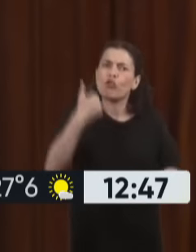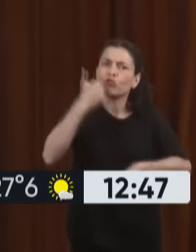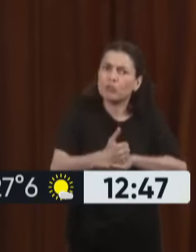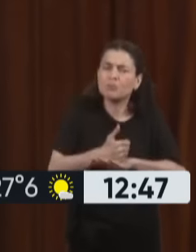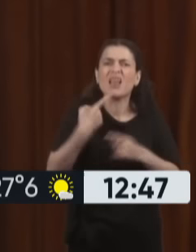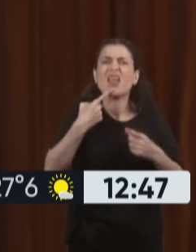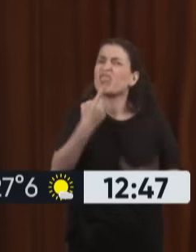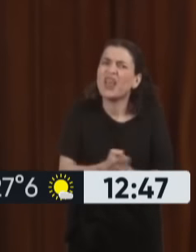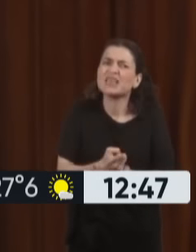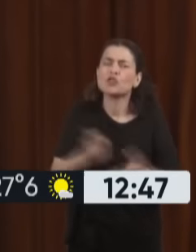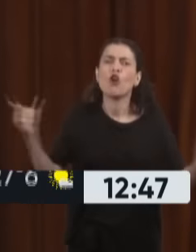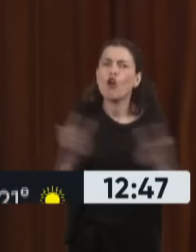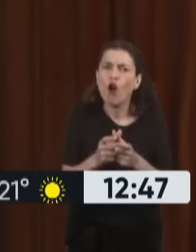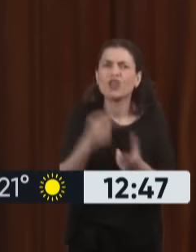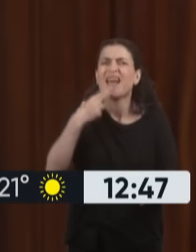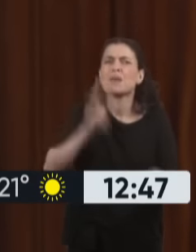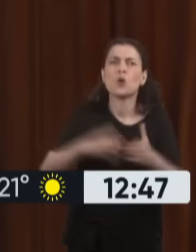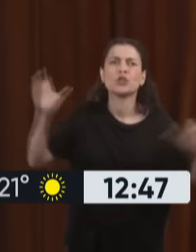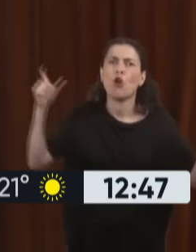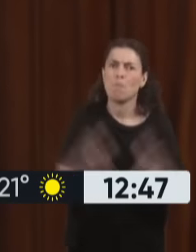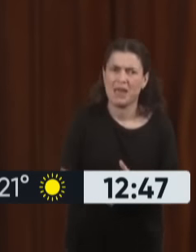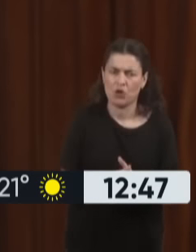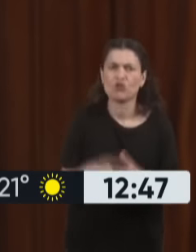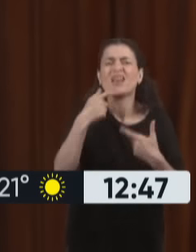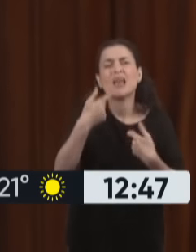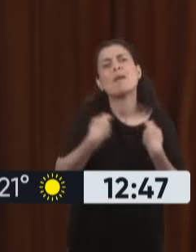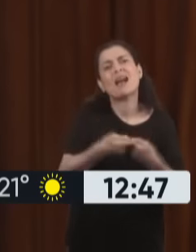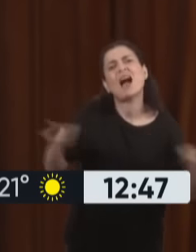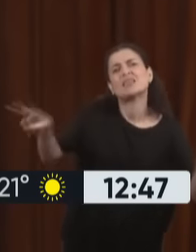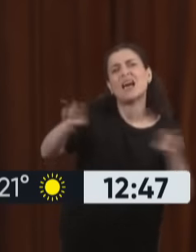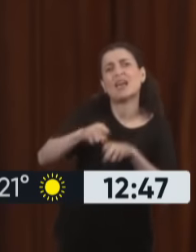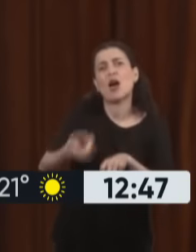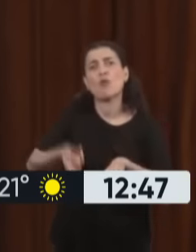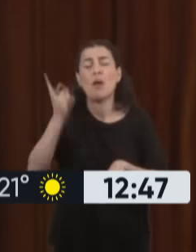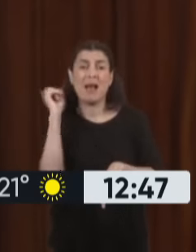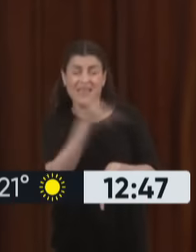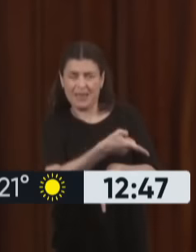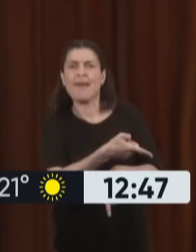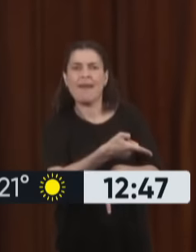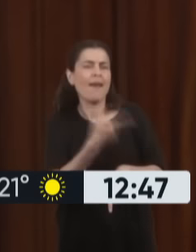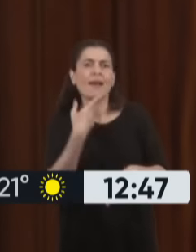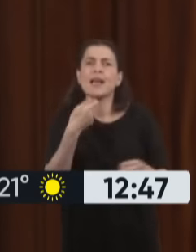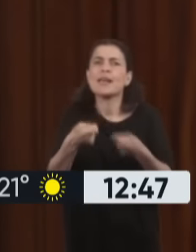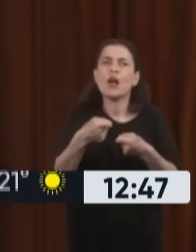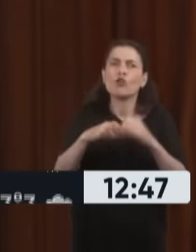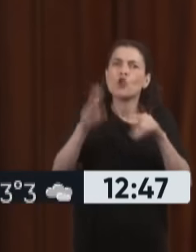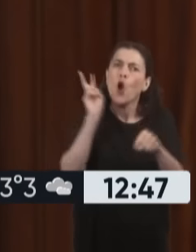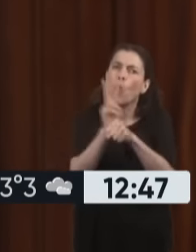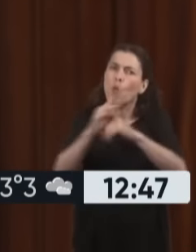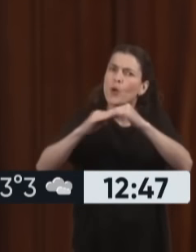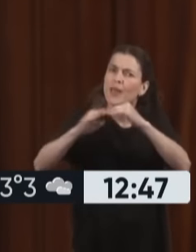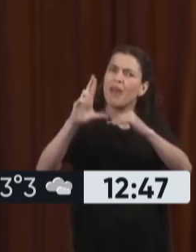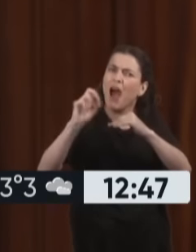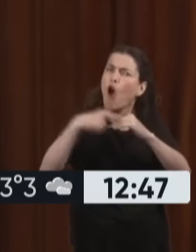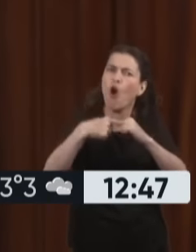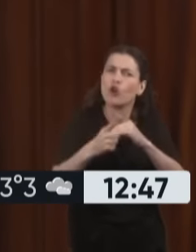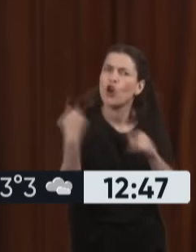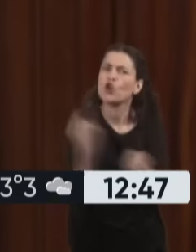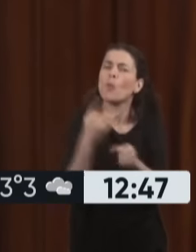impuestos, no a subirlos, y que el superávit fiscal para esta gestión es innegociable. Ese es el pacto que hice con el